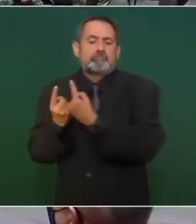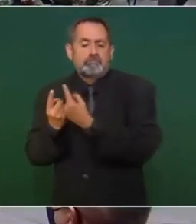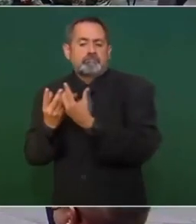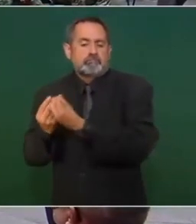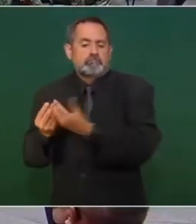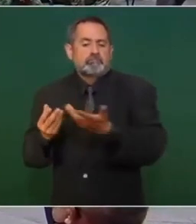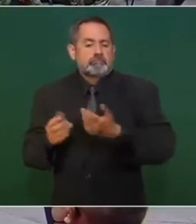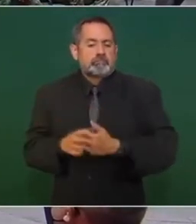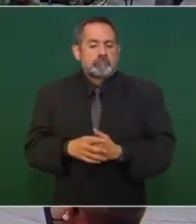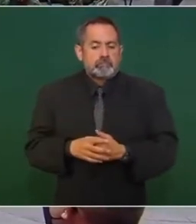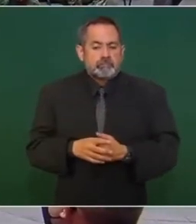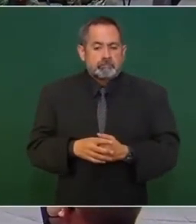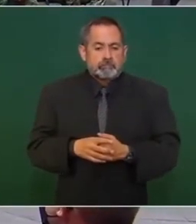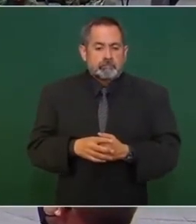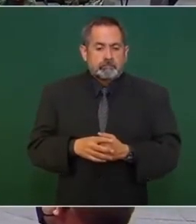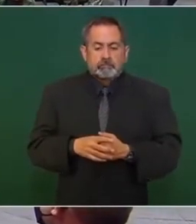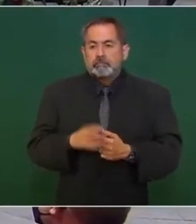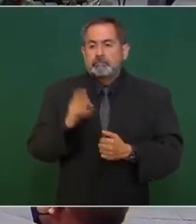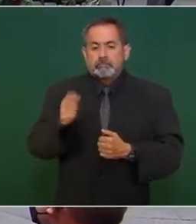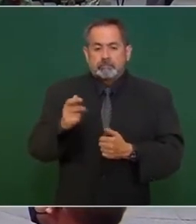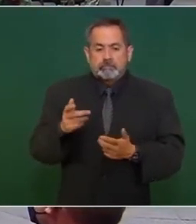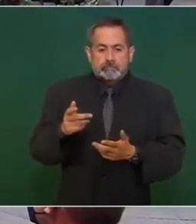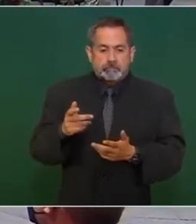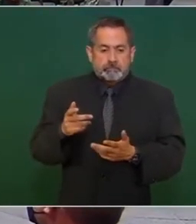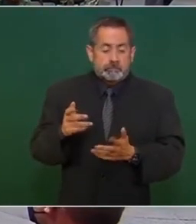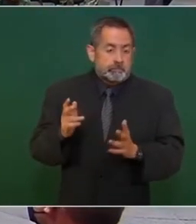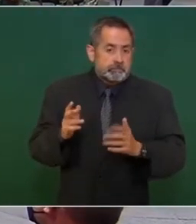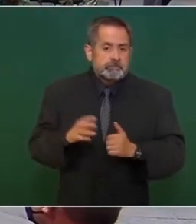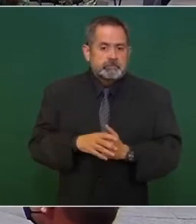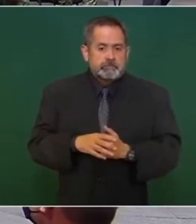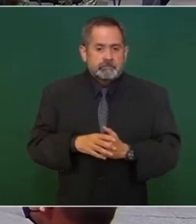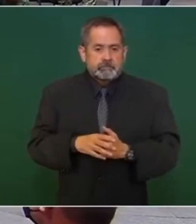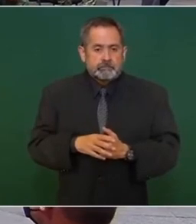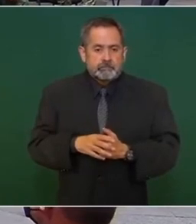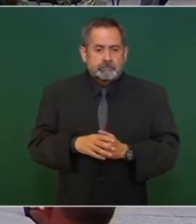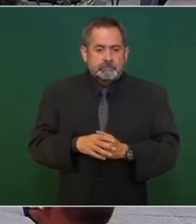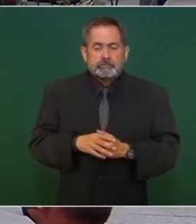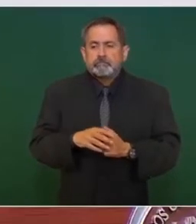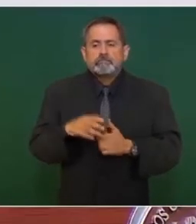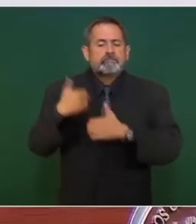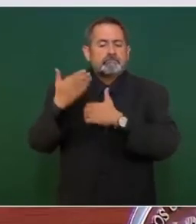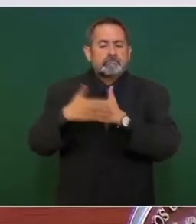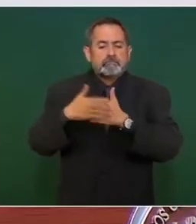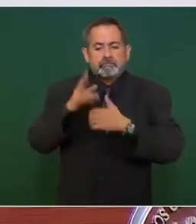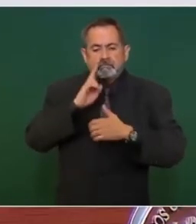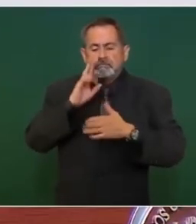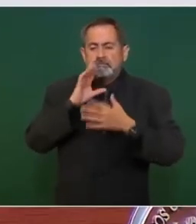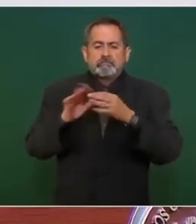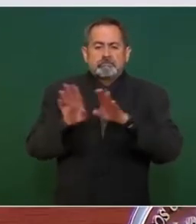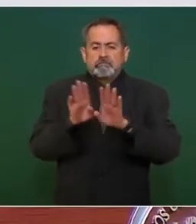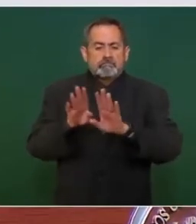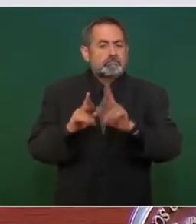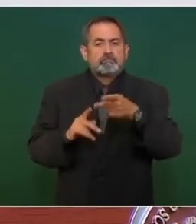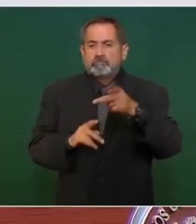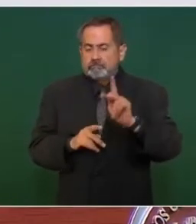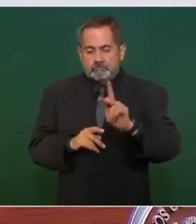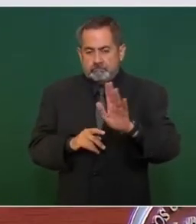Si me encuestan, porque también no sabemos, en su momento, pero